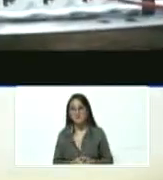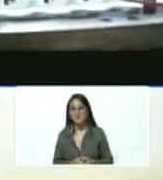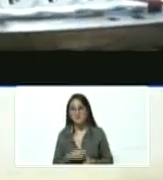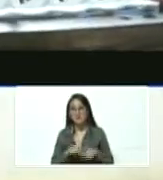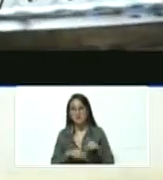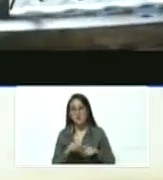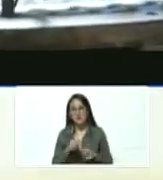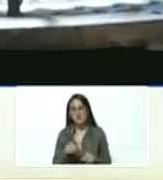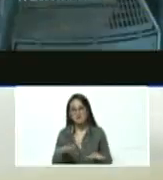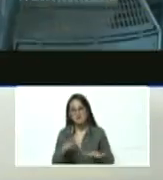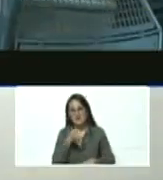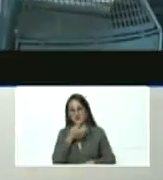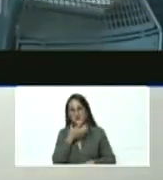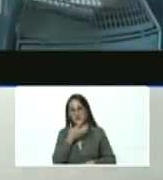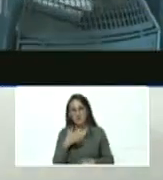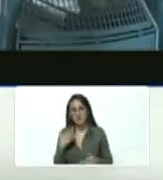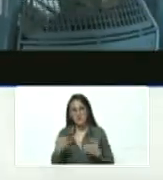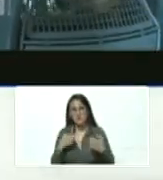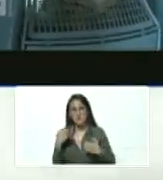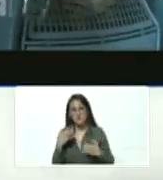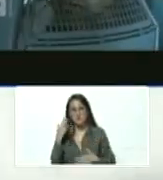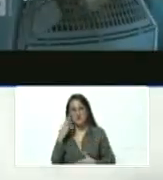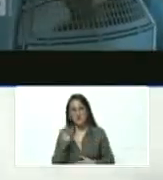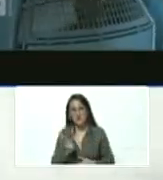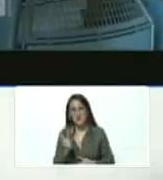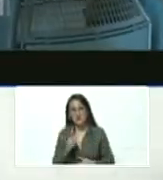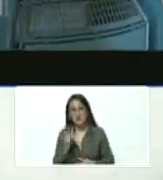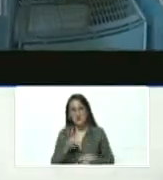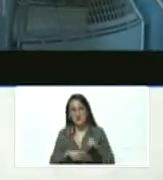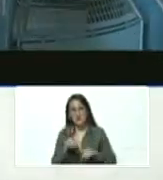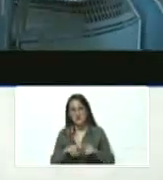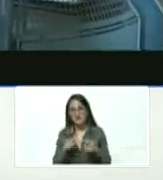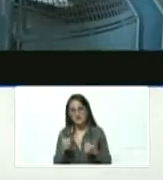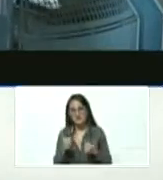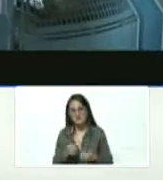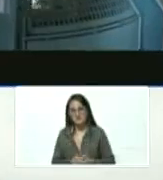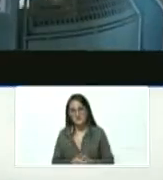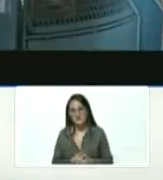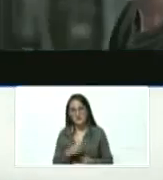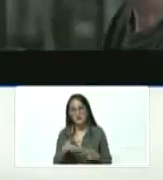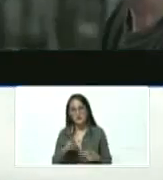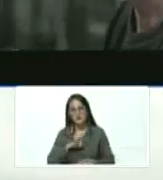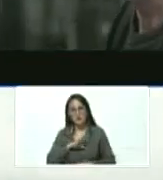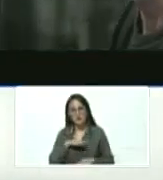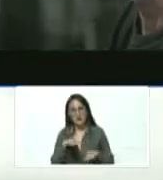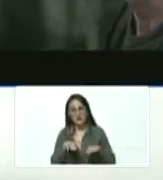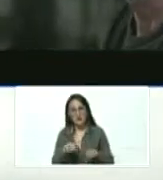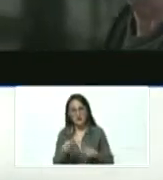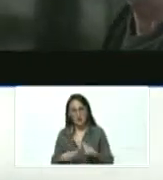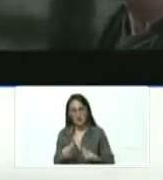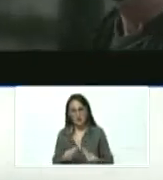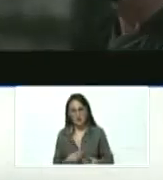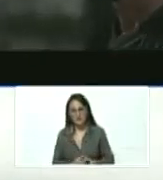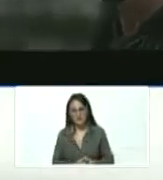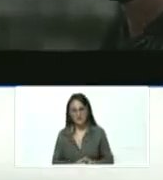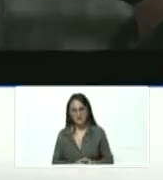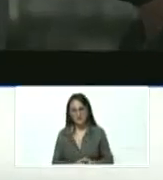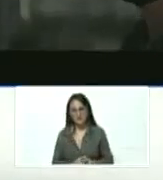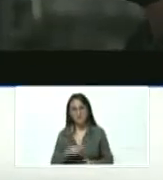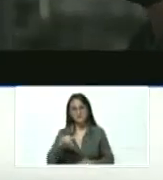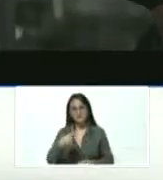cosas maravillosas, chicos. Uno se emociona al saber que en Venezuela hay cosas tan maravillosas como esto. Ellos producen su propia tela. Y